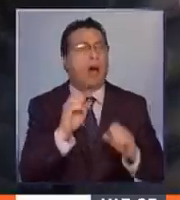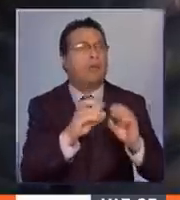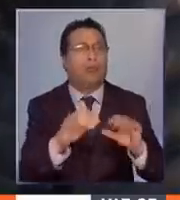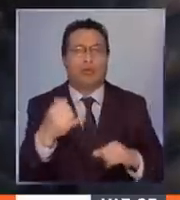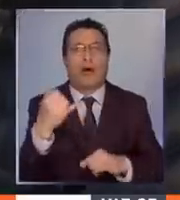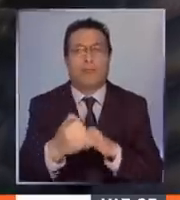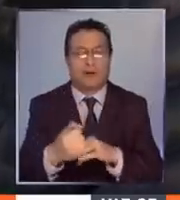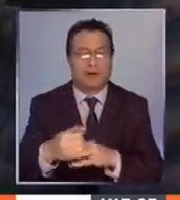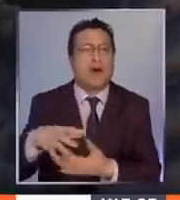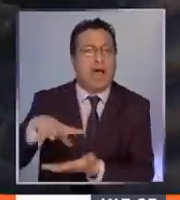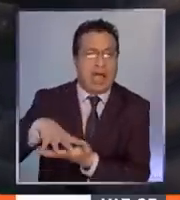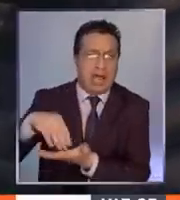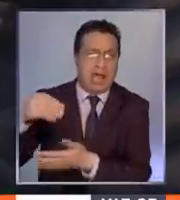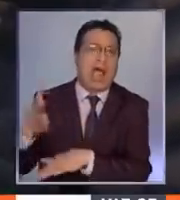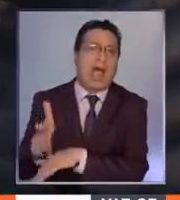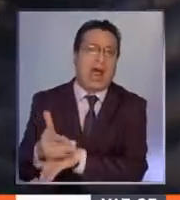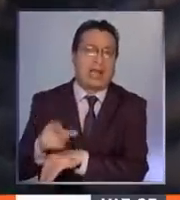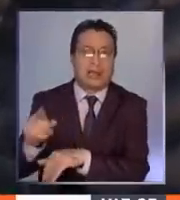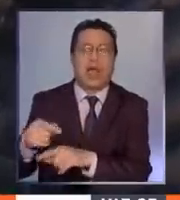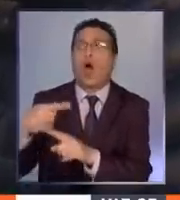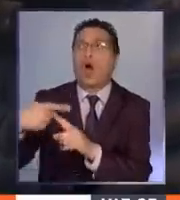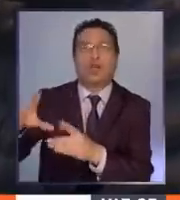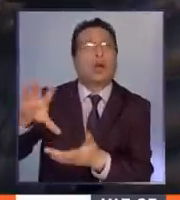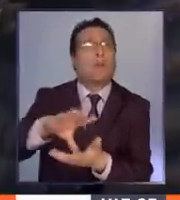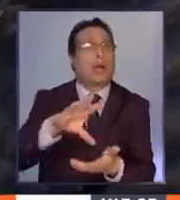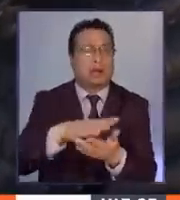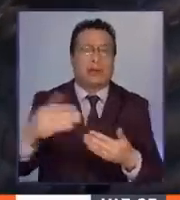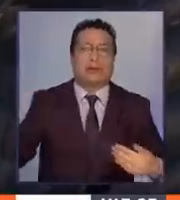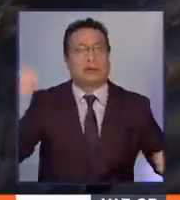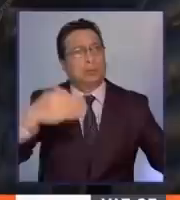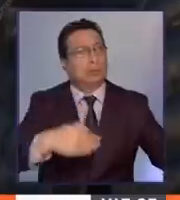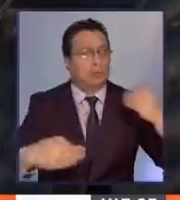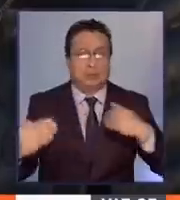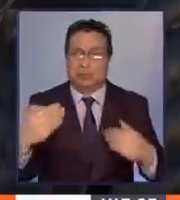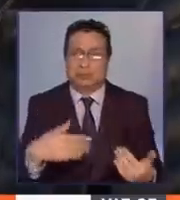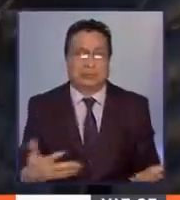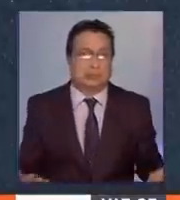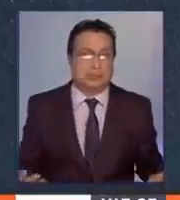acá en Arica, de otros países que pasan por ahí de repente.